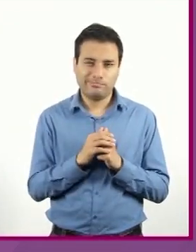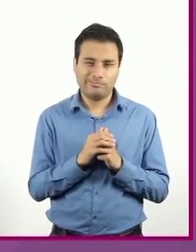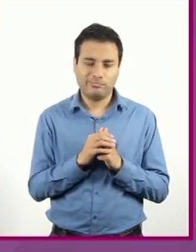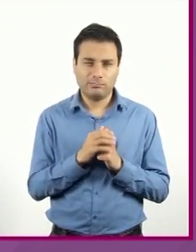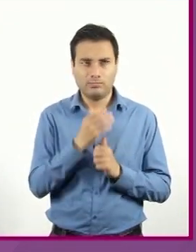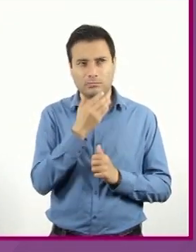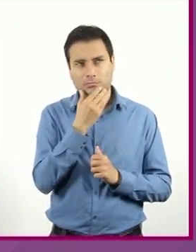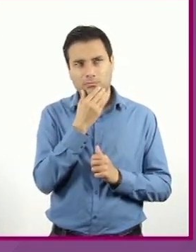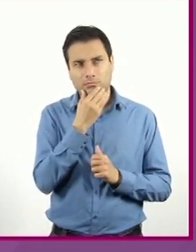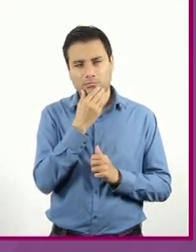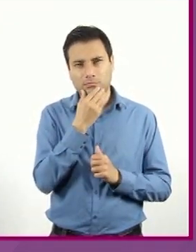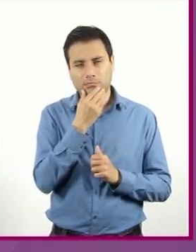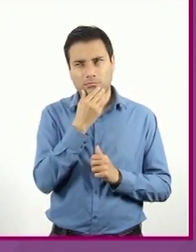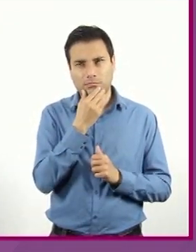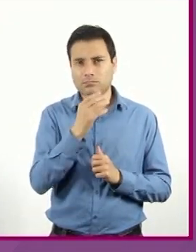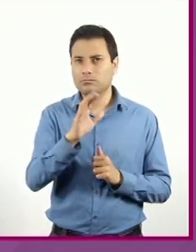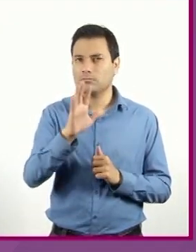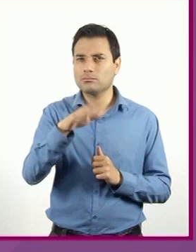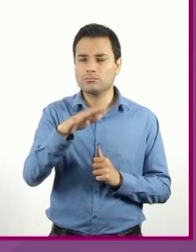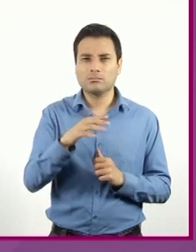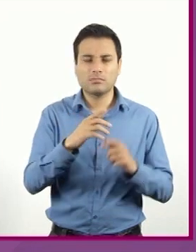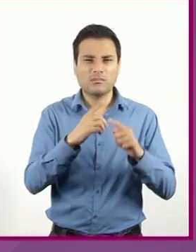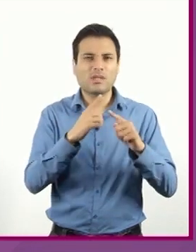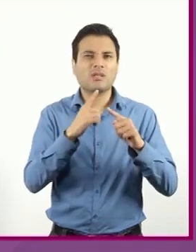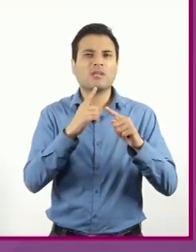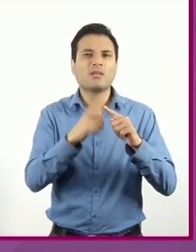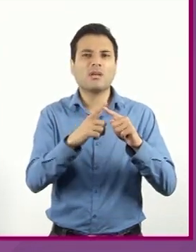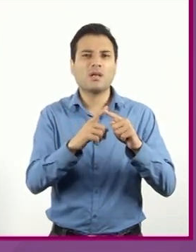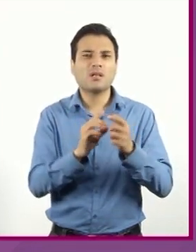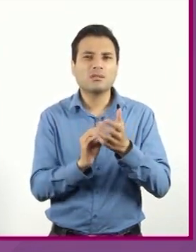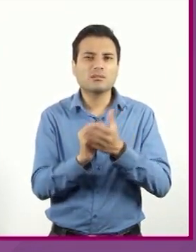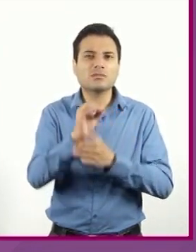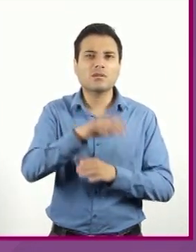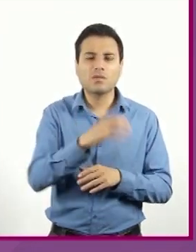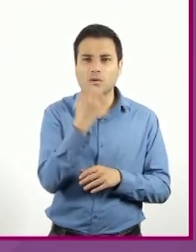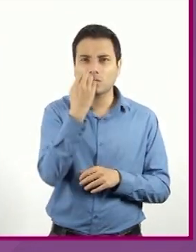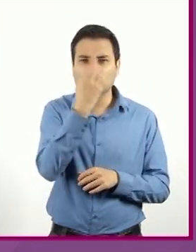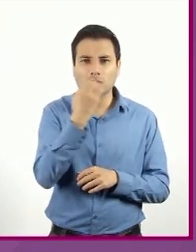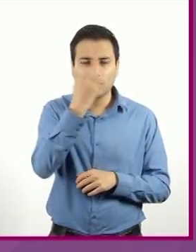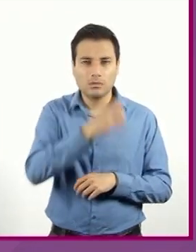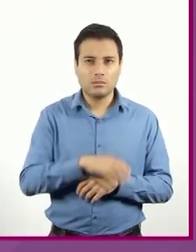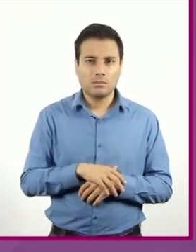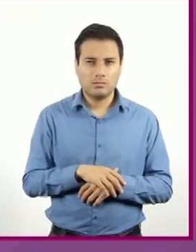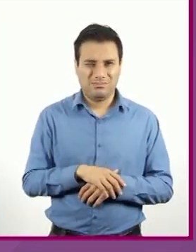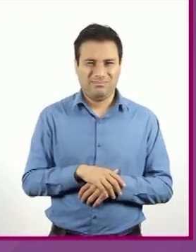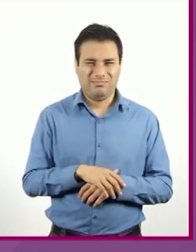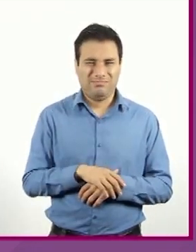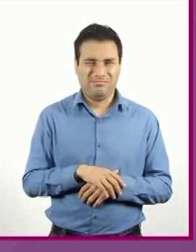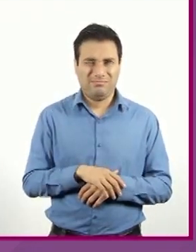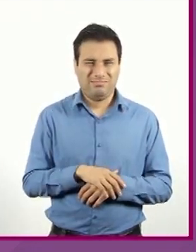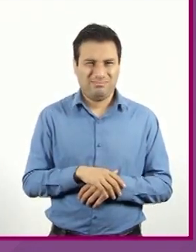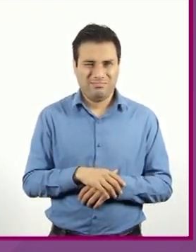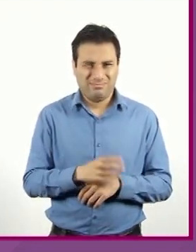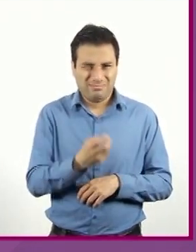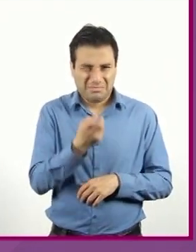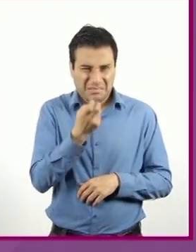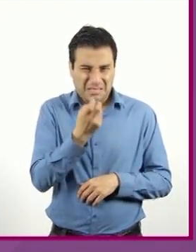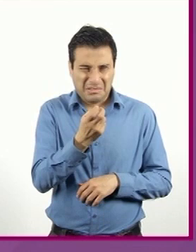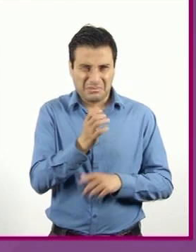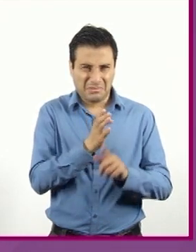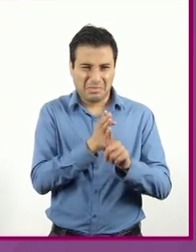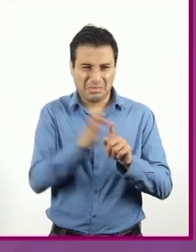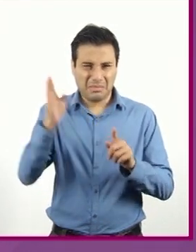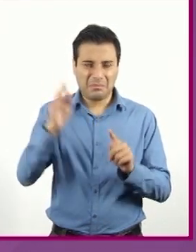ser que... Oye, ¿quién te inscribió en la escuela? ¿Y eso qué tiene que ver? Fuimos mi tía y